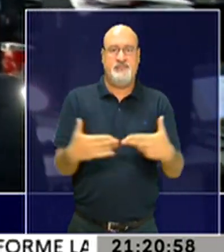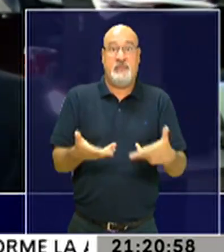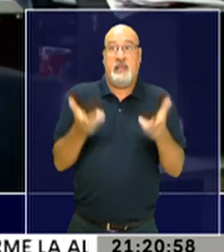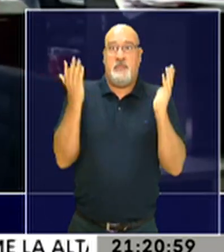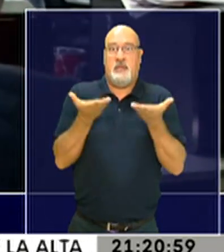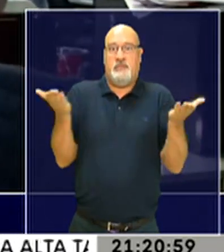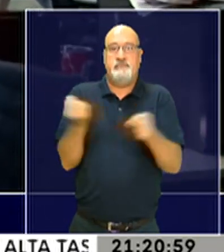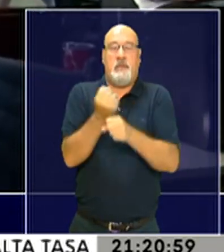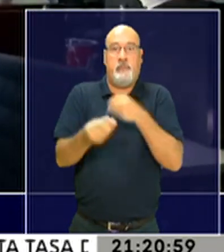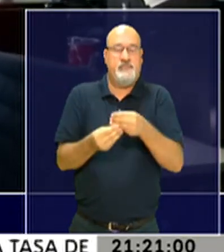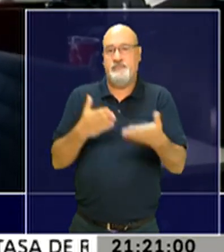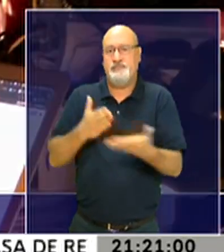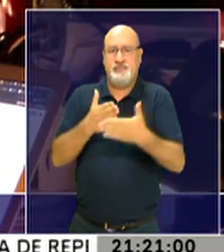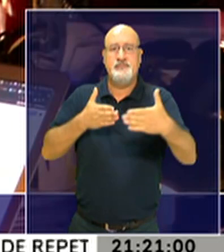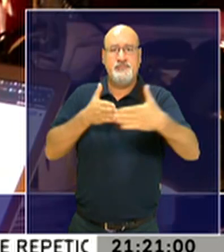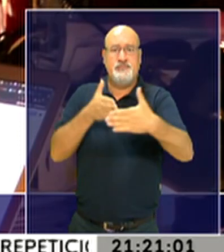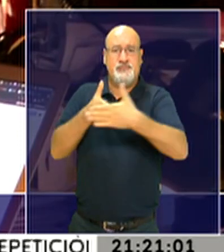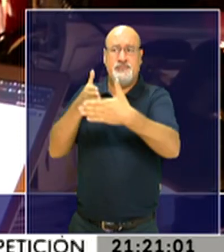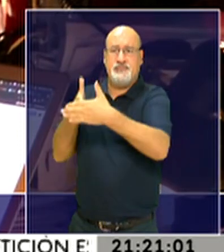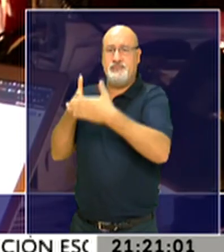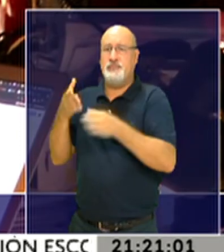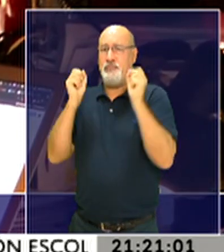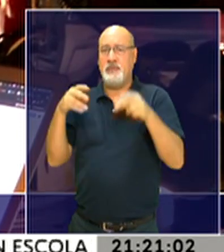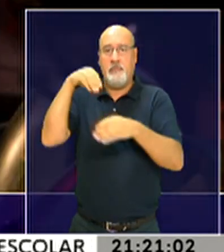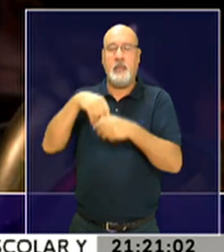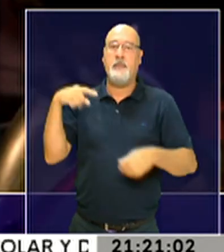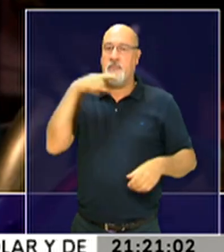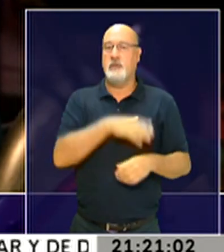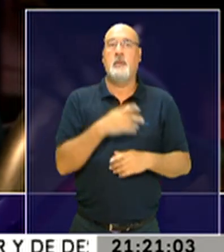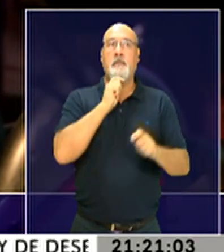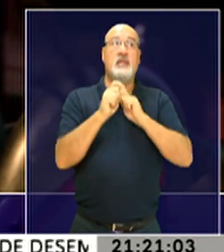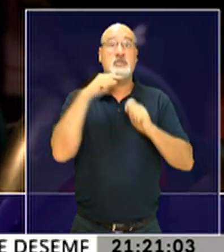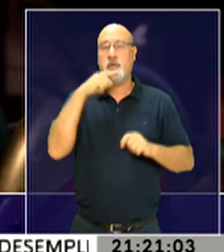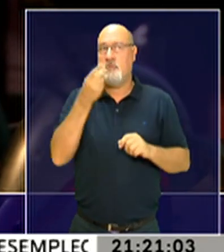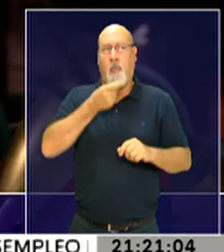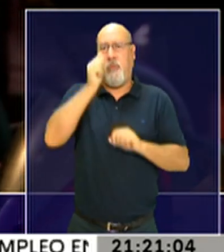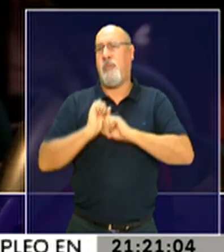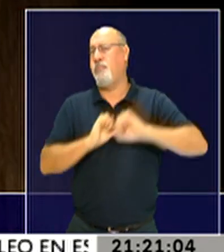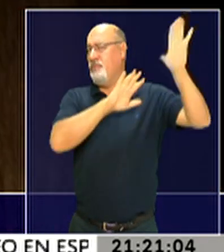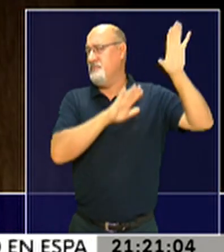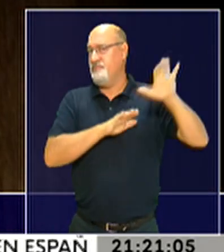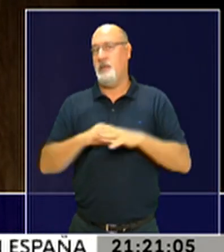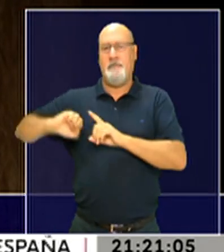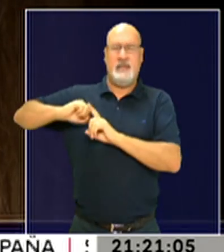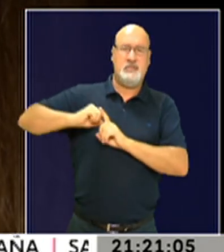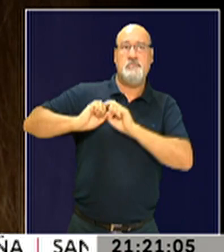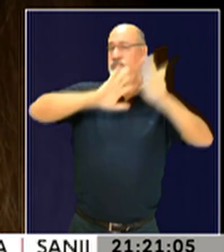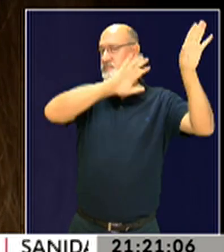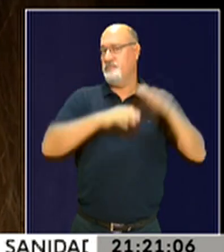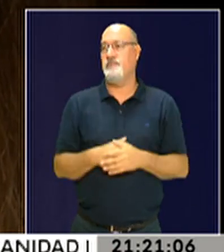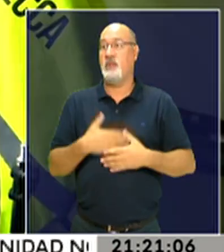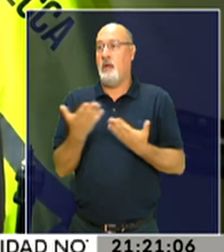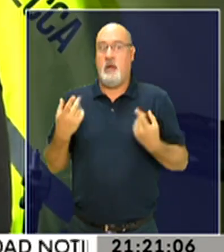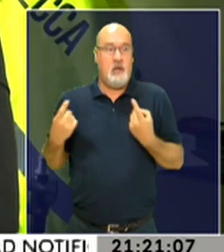poder hacer su trabajo aquí en rusia muchos periodistas rusos abandonan el país por las presiones otros creen que hace más falta que nunca